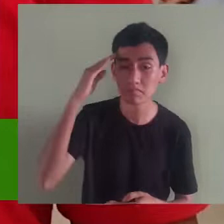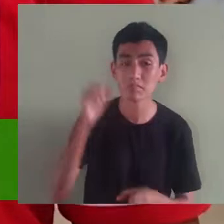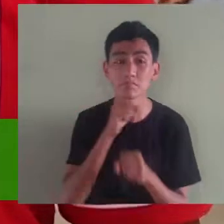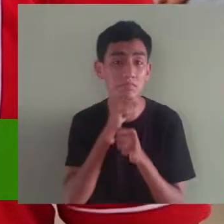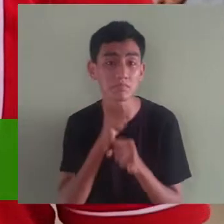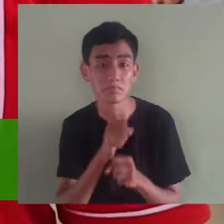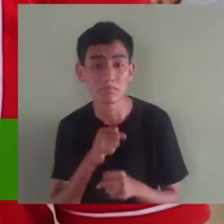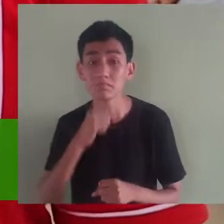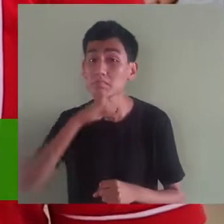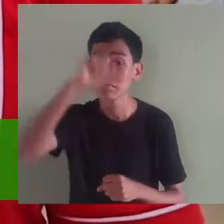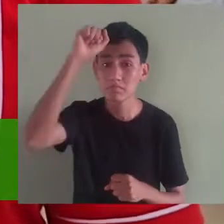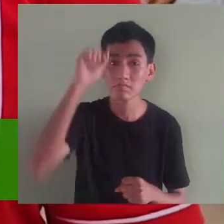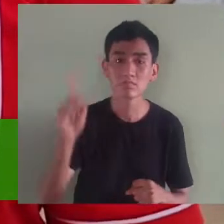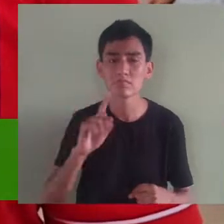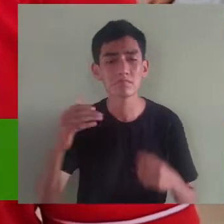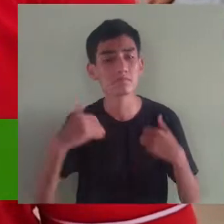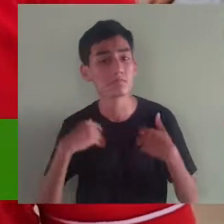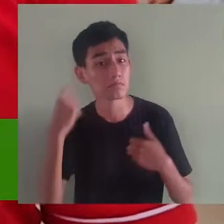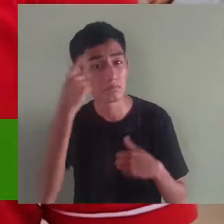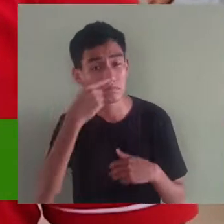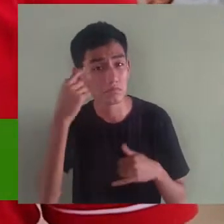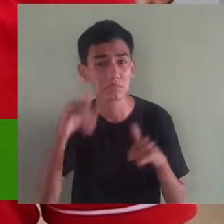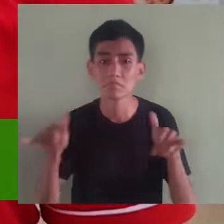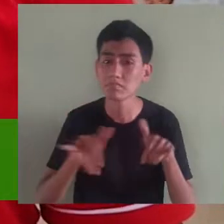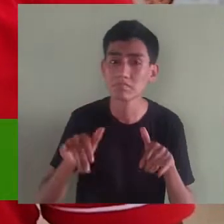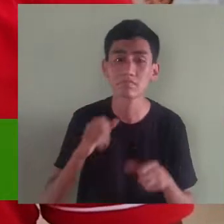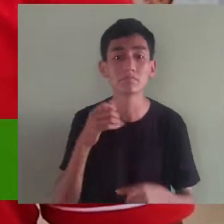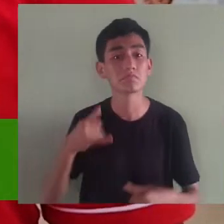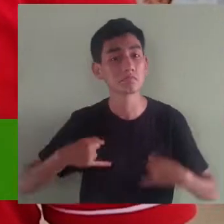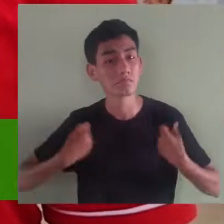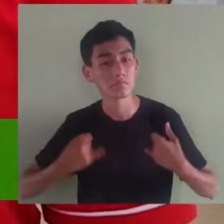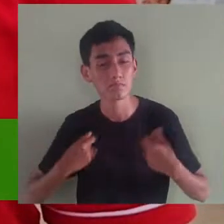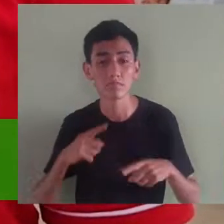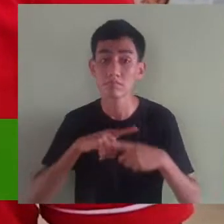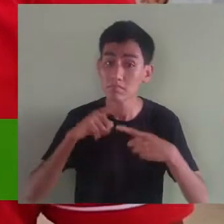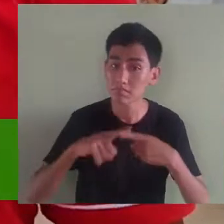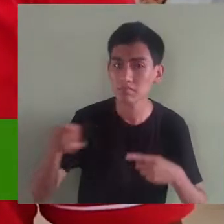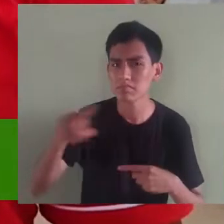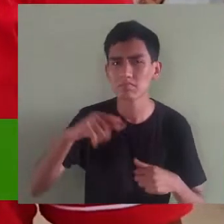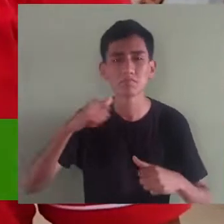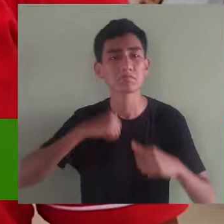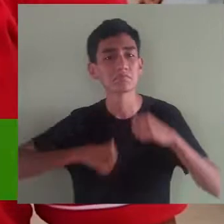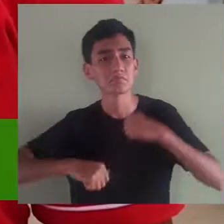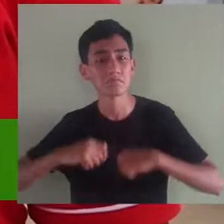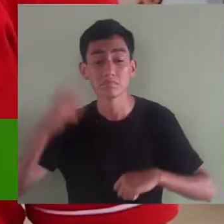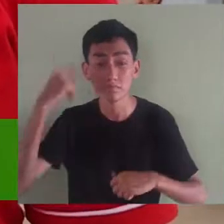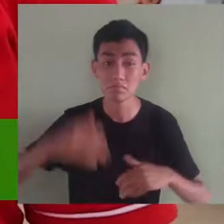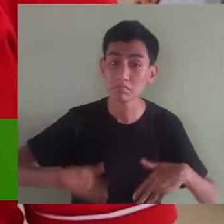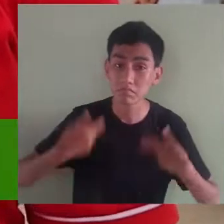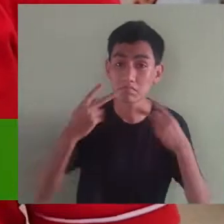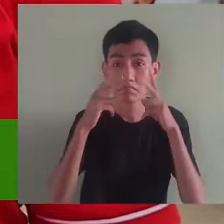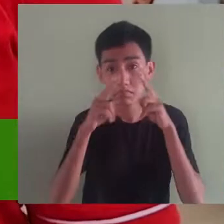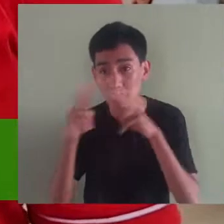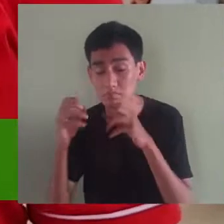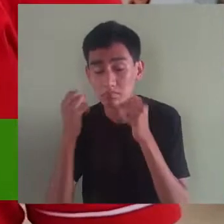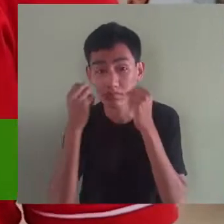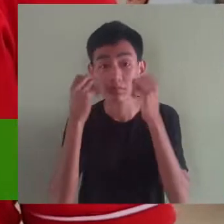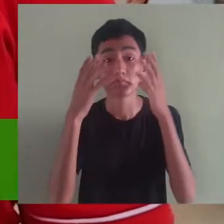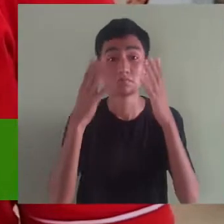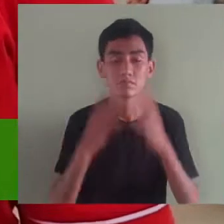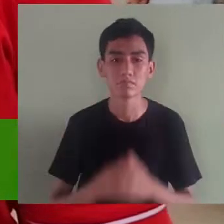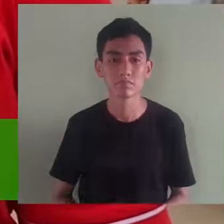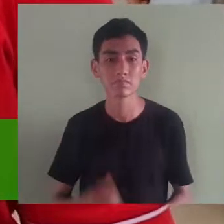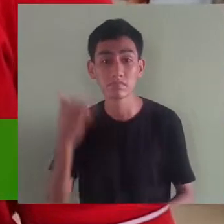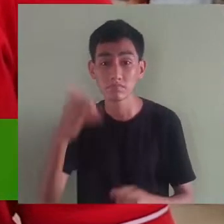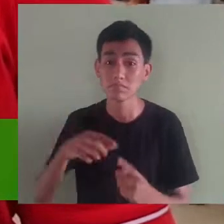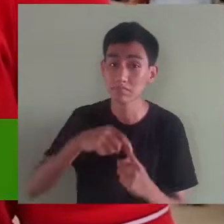tienen la misma lubricación, la misma humidificación. Entonces ellos sufren bastante para poder ver, para poder abrir sus ojos. Y en